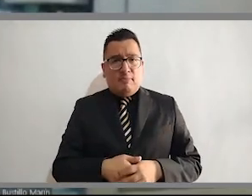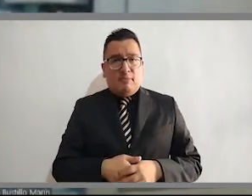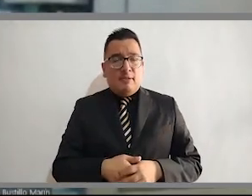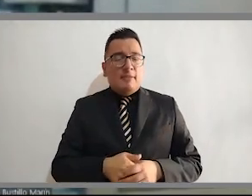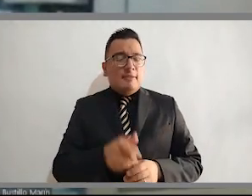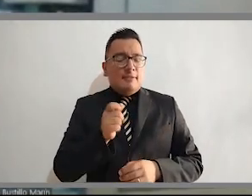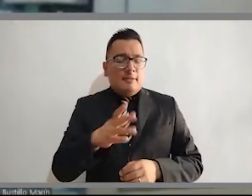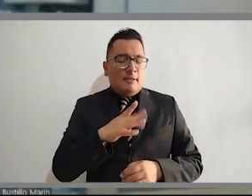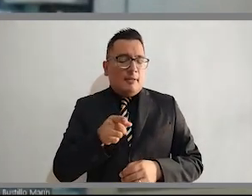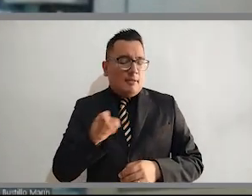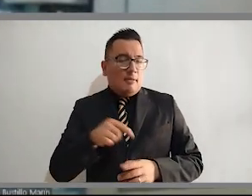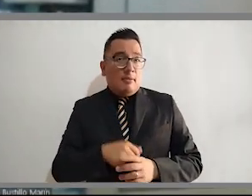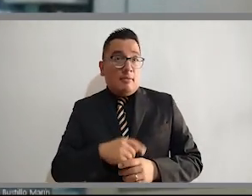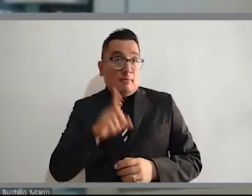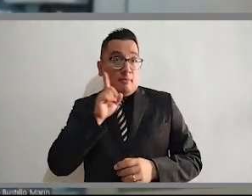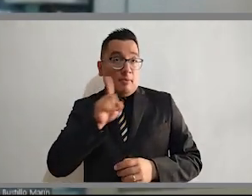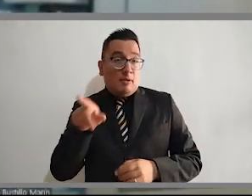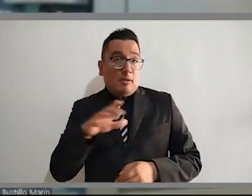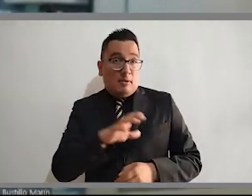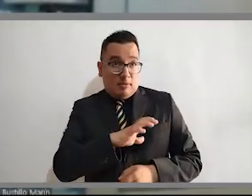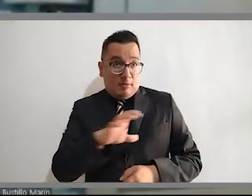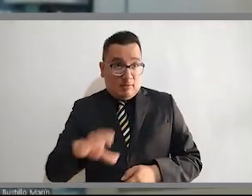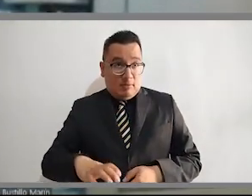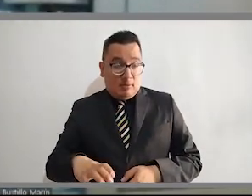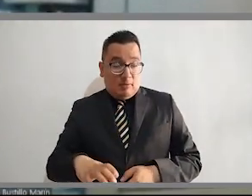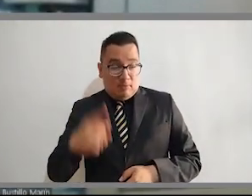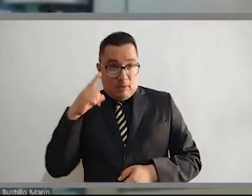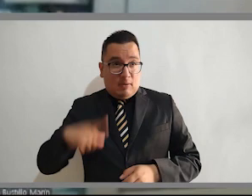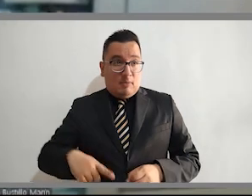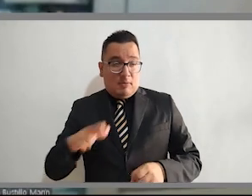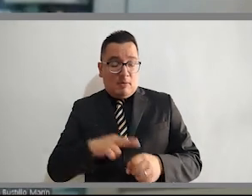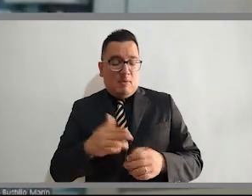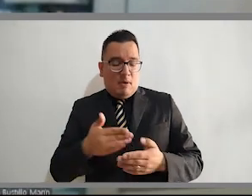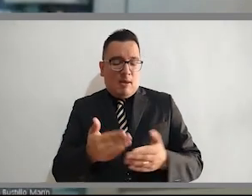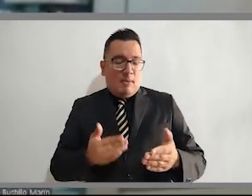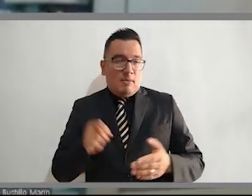Porque ella, antes de ser candidata a la gobernatura, fue presidenta municipal.